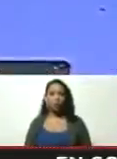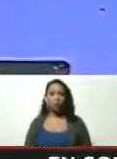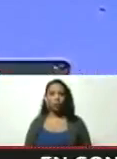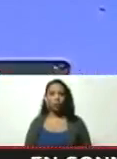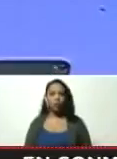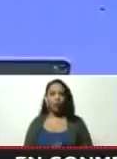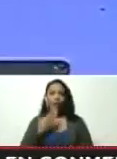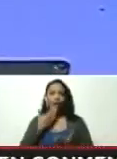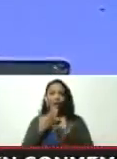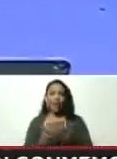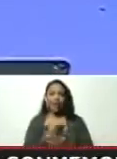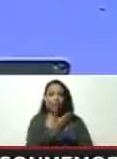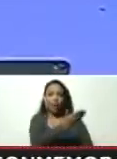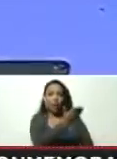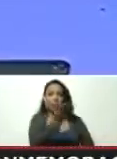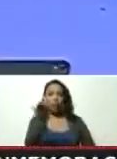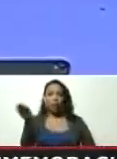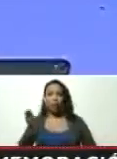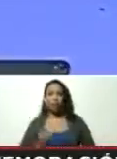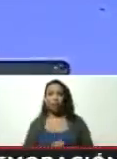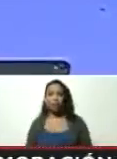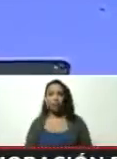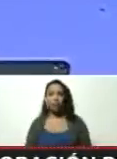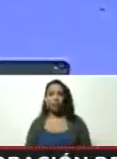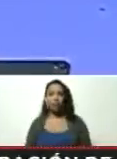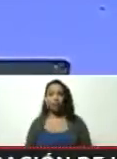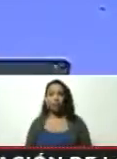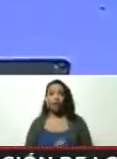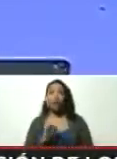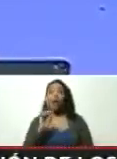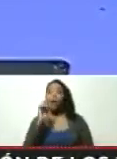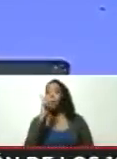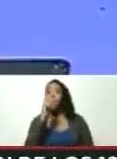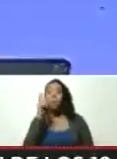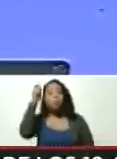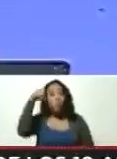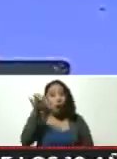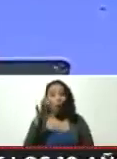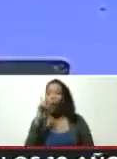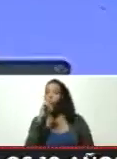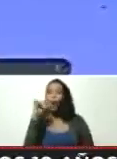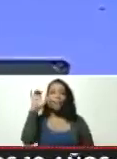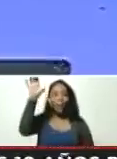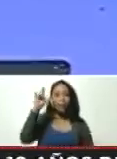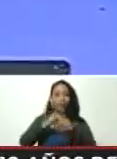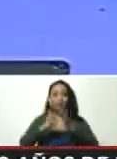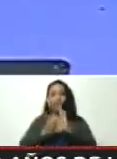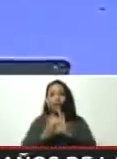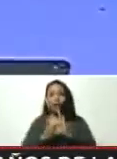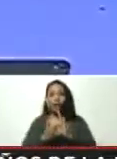Gracias a ustedes. Sin pueblo no hay patria y sin patria no hay revolución.